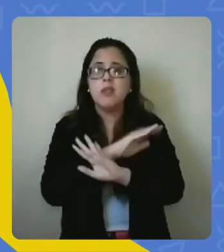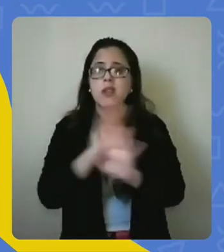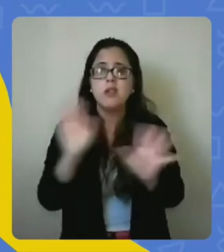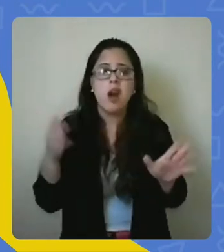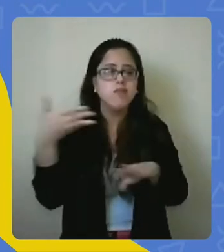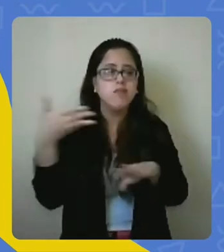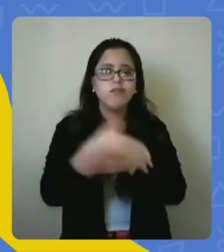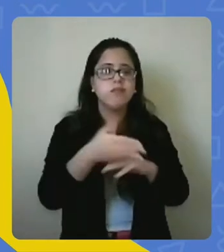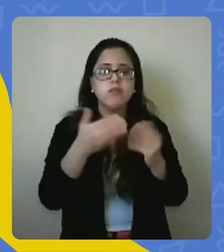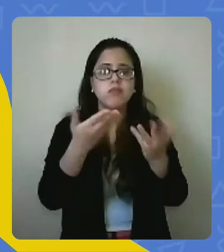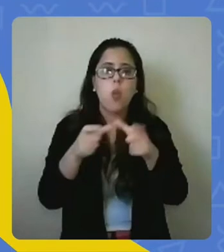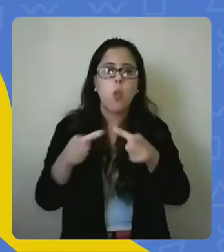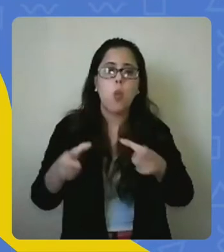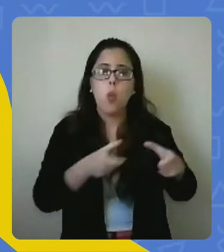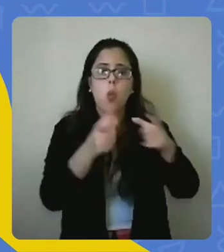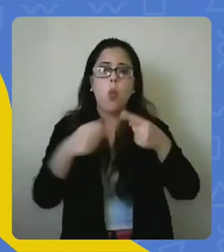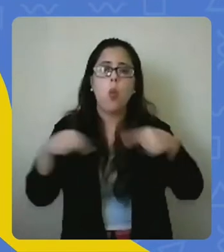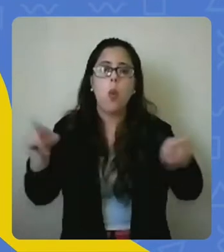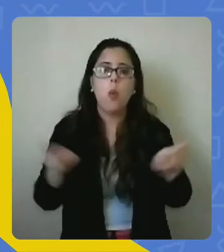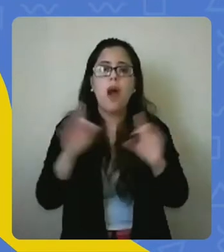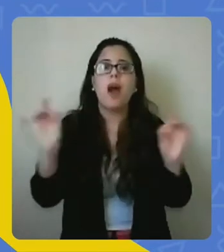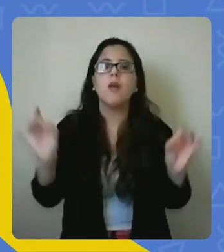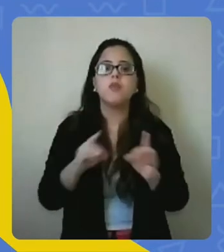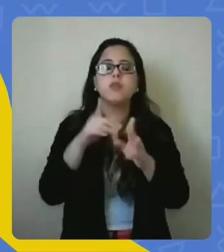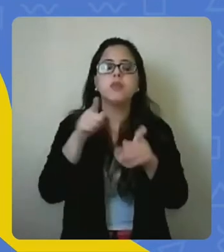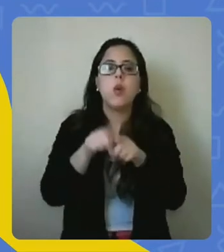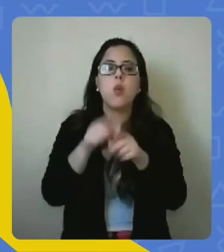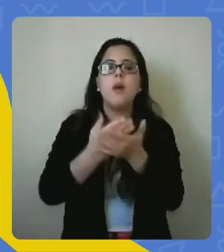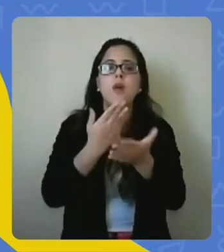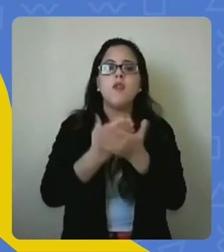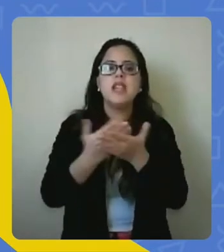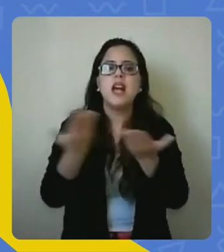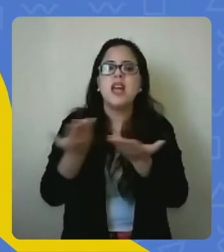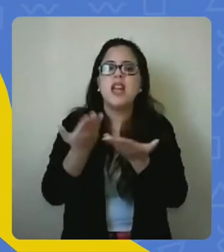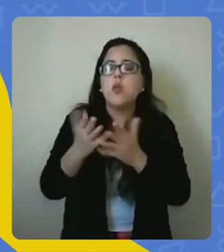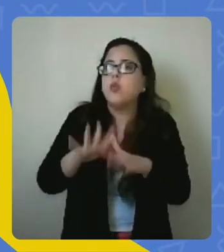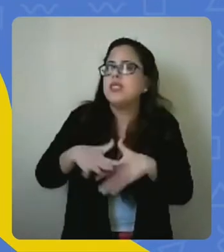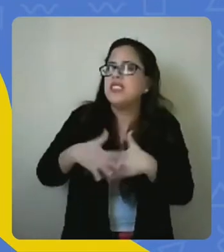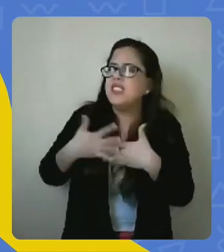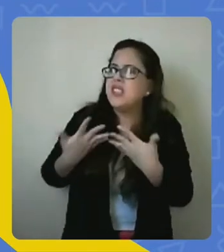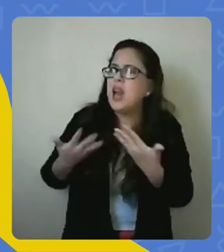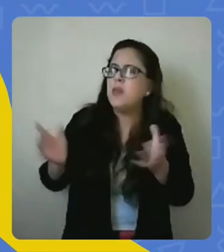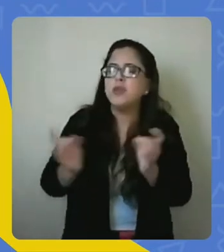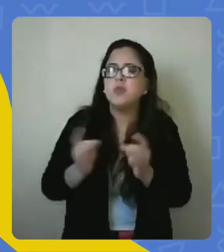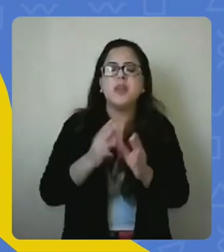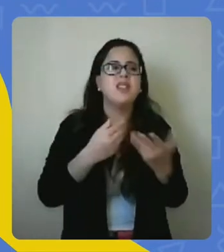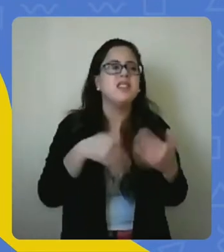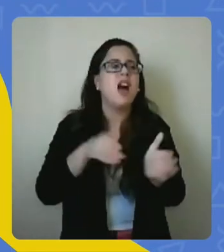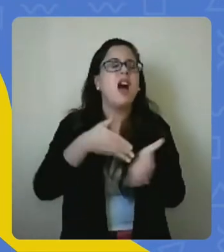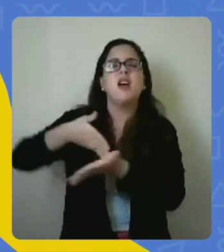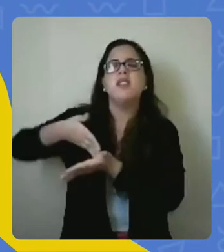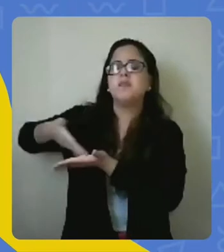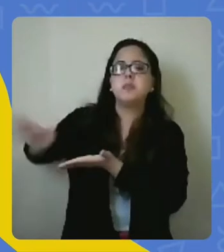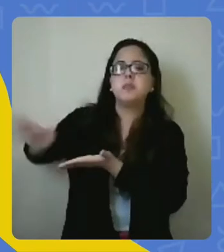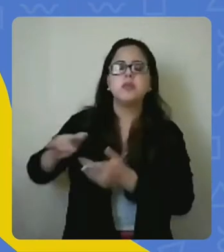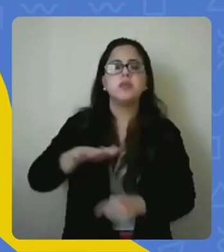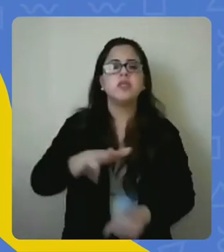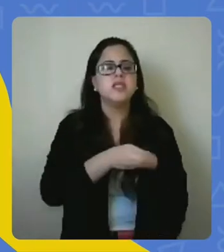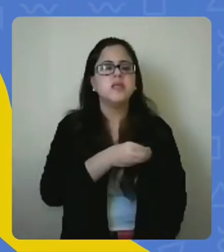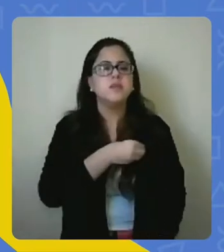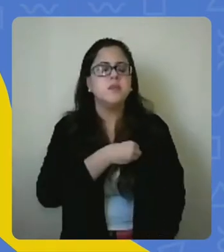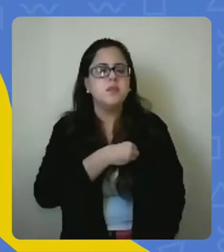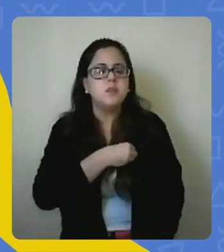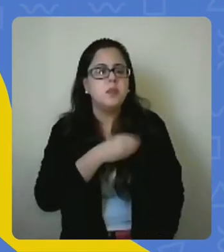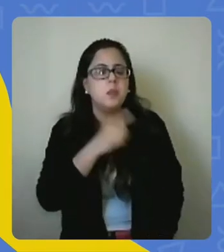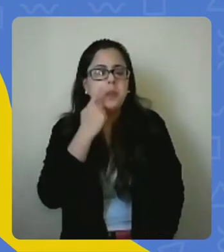ahí podría como aprovechar y decir, bueno, a ver, ¿y cómo se habrá sentido? ¿Se habrá sentido rechazada? ¿Se habrá sentido triste? ¿No? Entonces esto